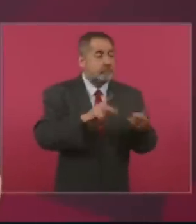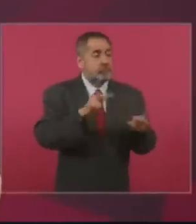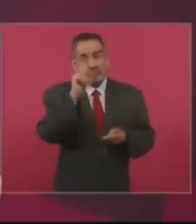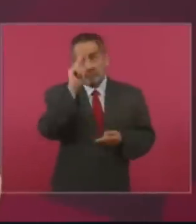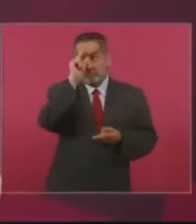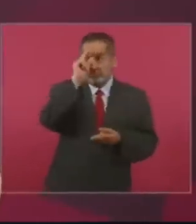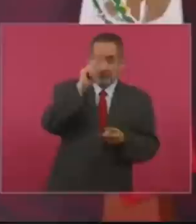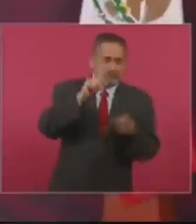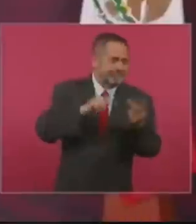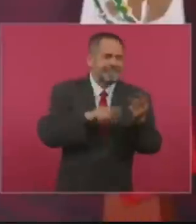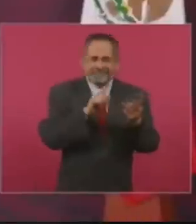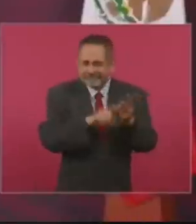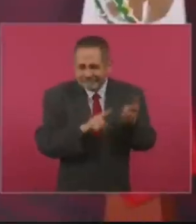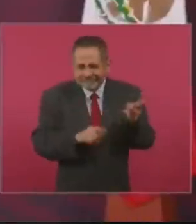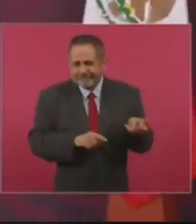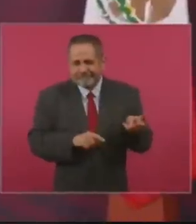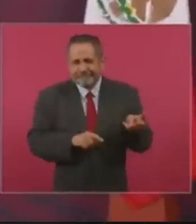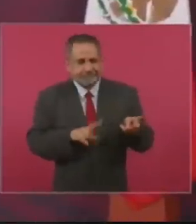intelectuales